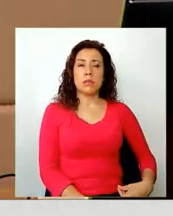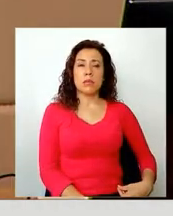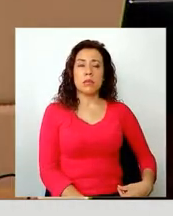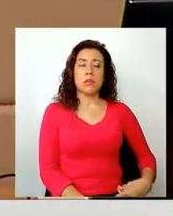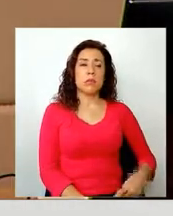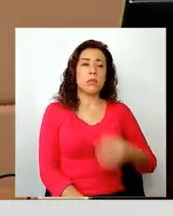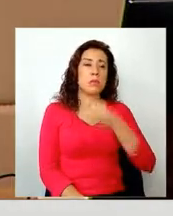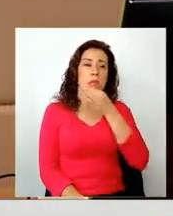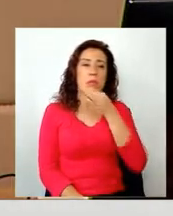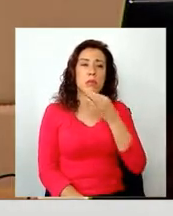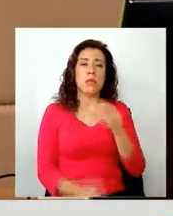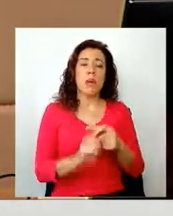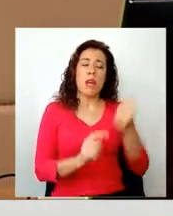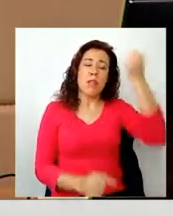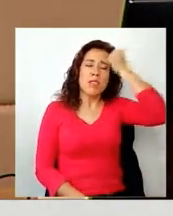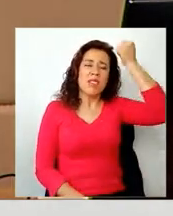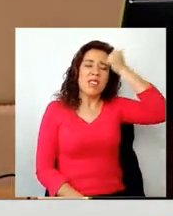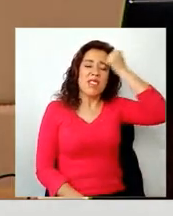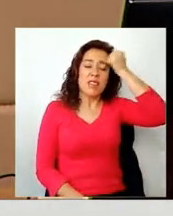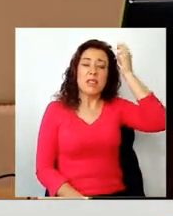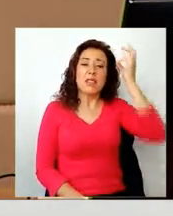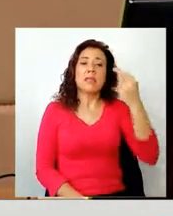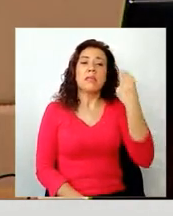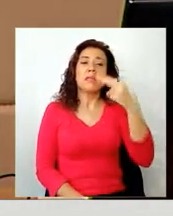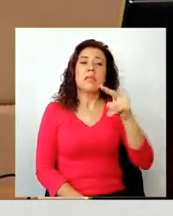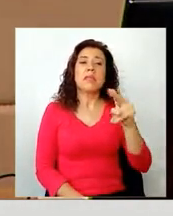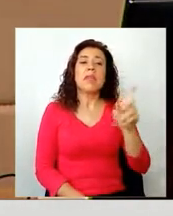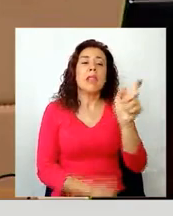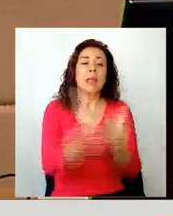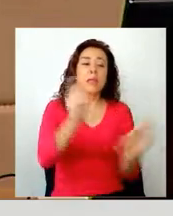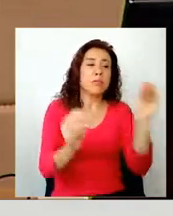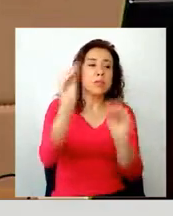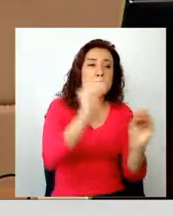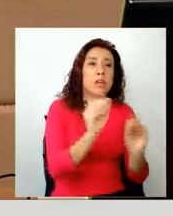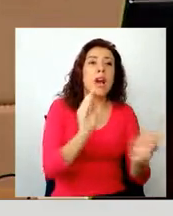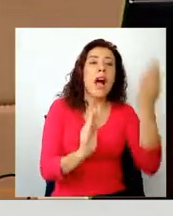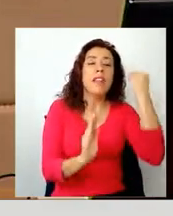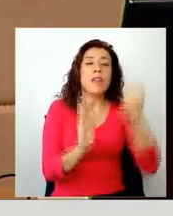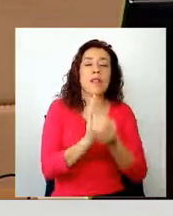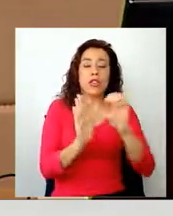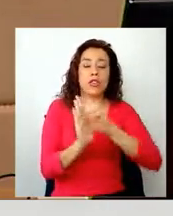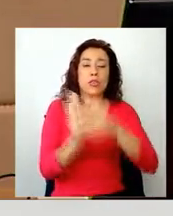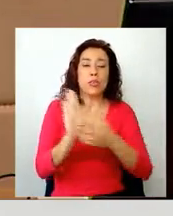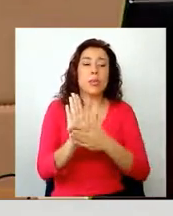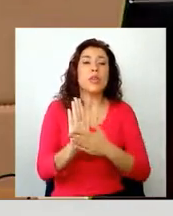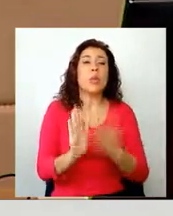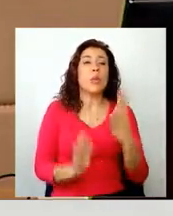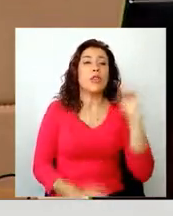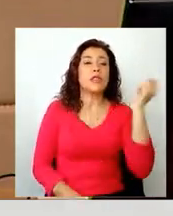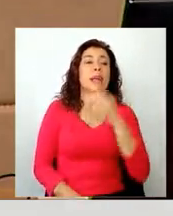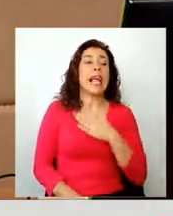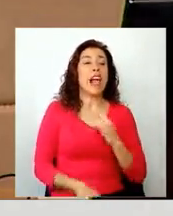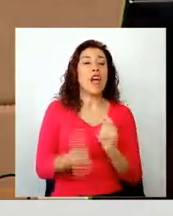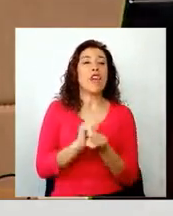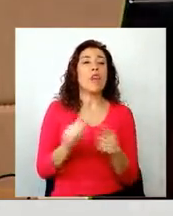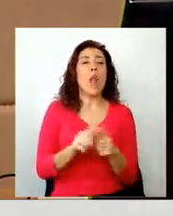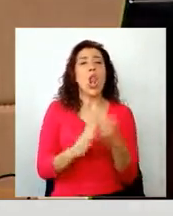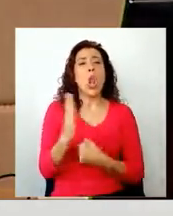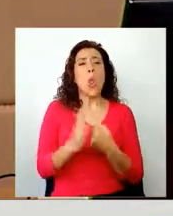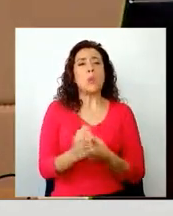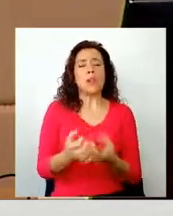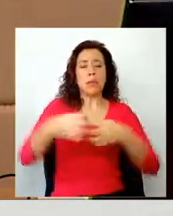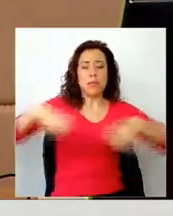la tozudez que caracterizó la convención fracasada del 4 de septiembre quieren convertir esto nuevamente en una lucha entre buenos y malos